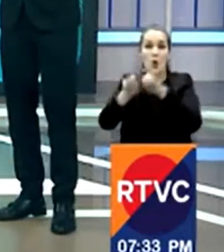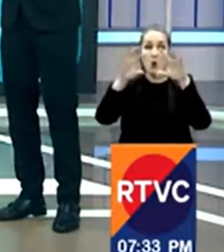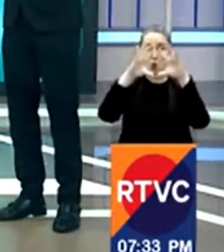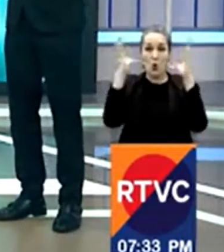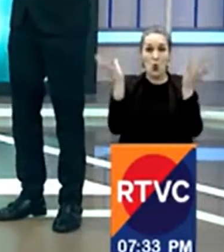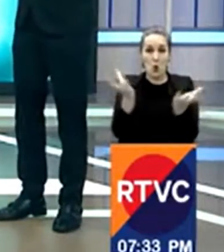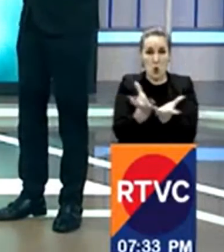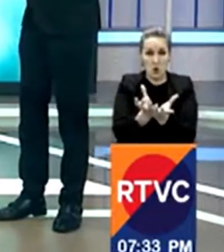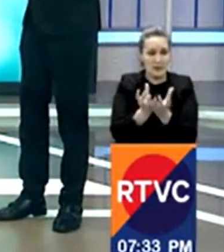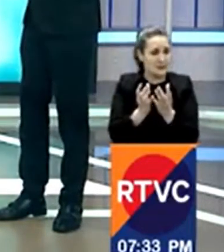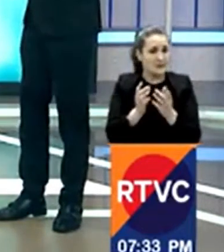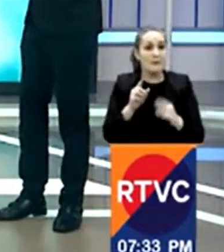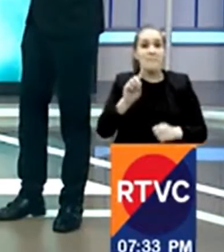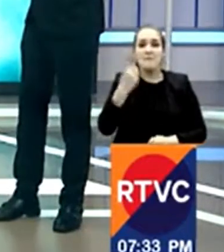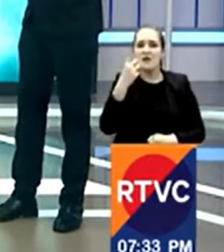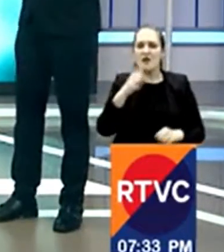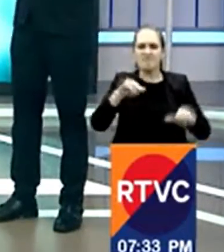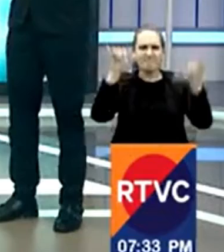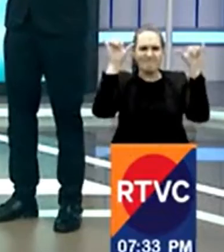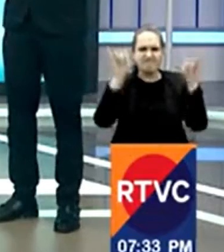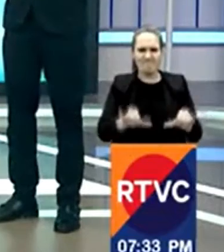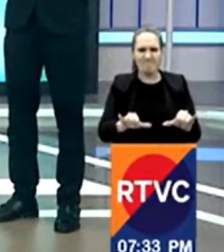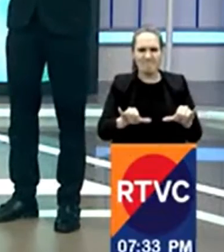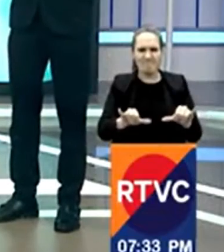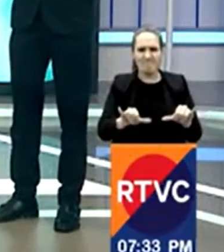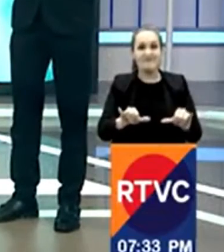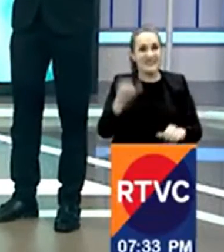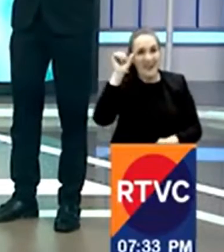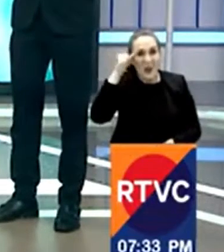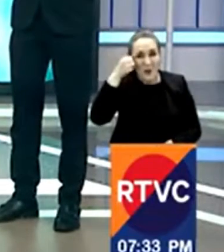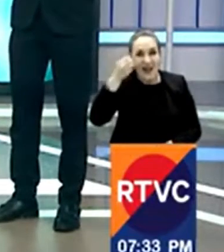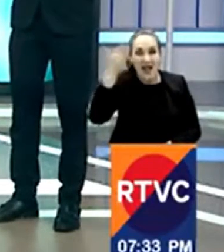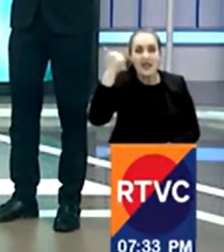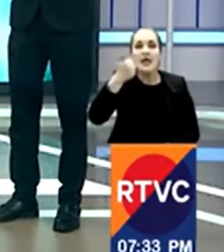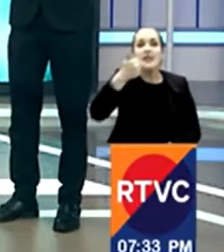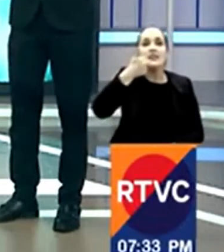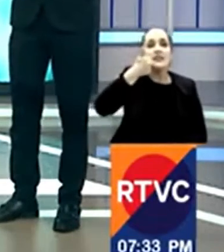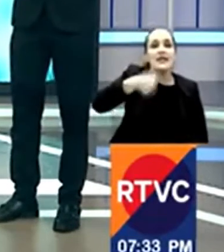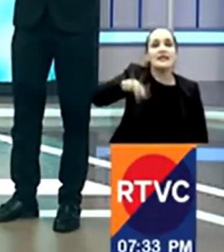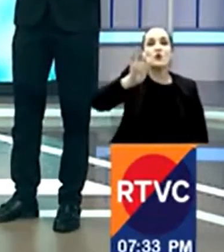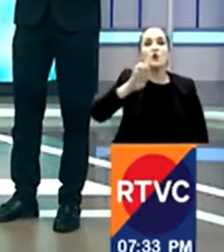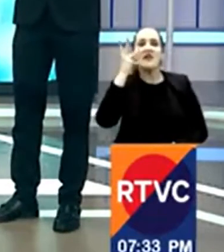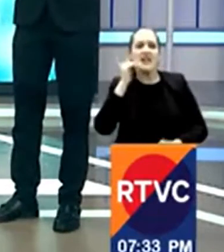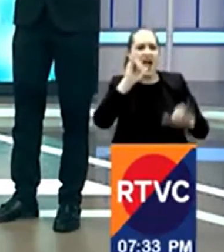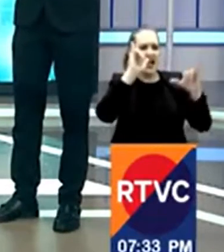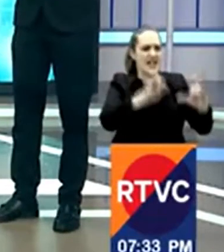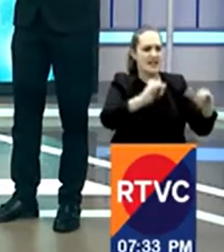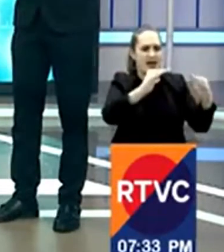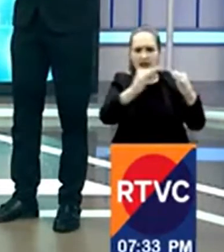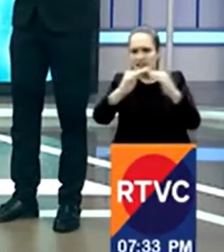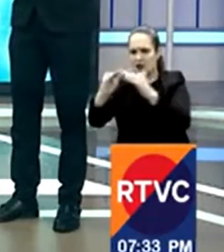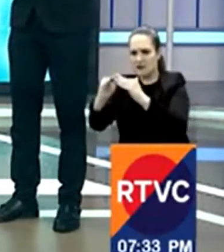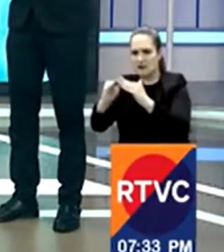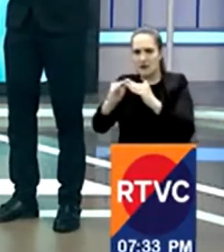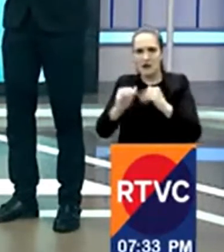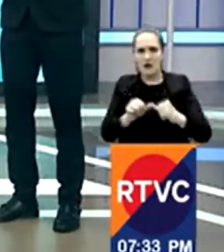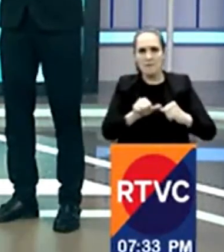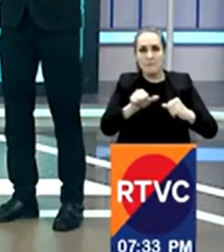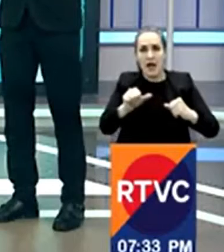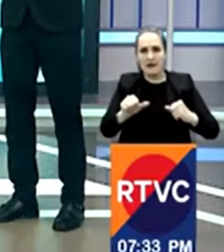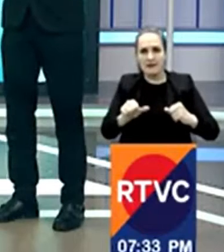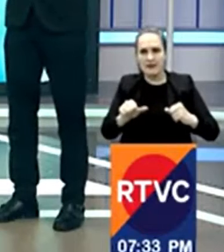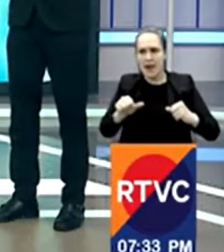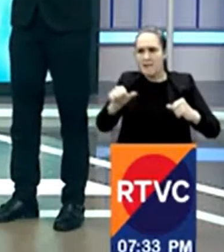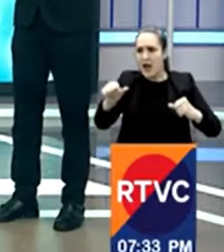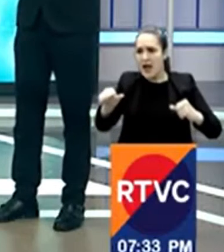Primero, cuarentena por 19 días, ustedes recordarán ese episodio. Sin embargo, se extendió progresivamente